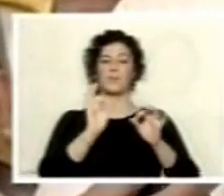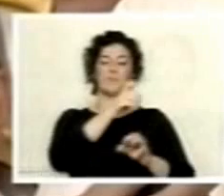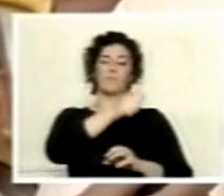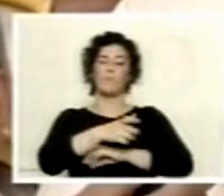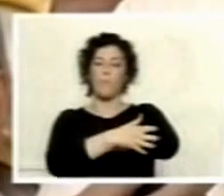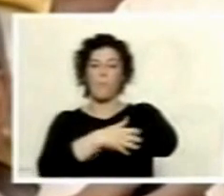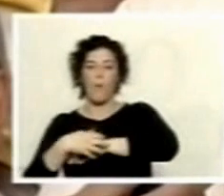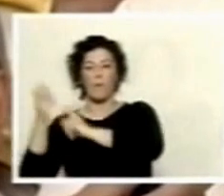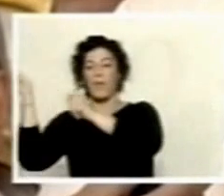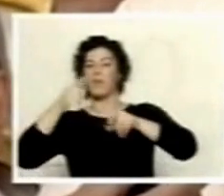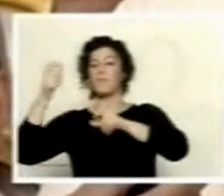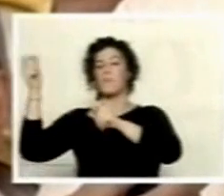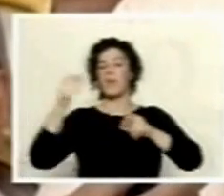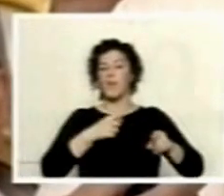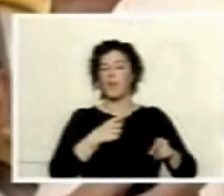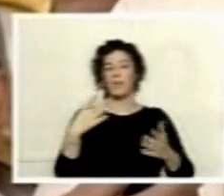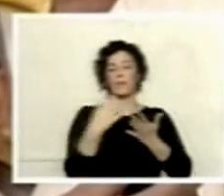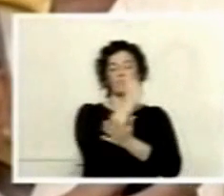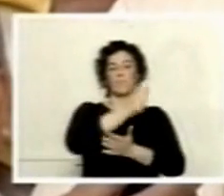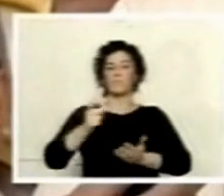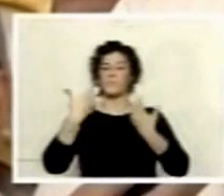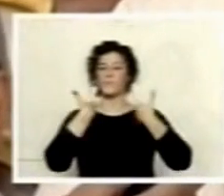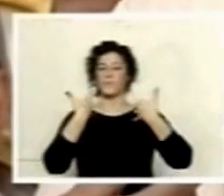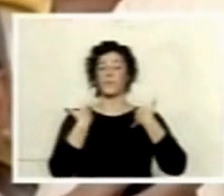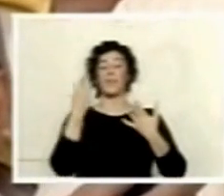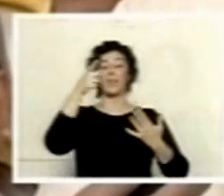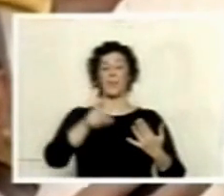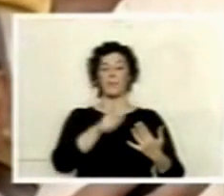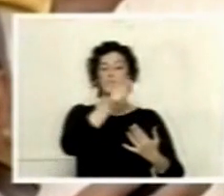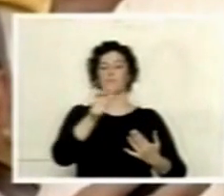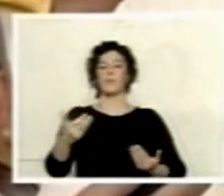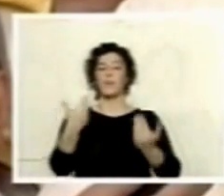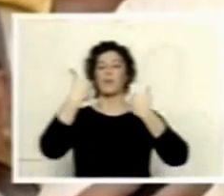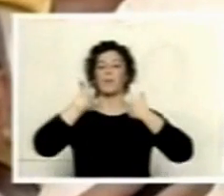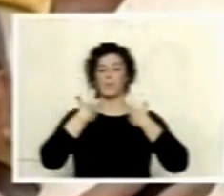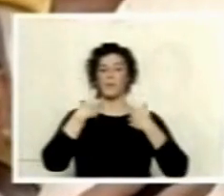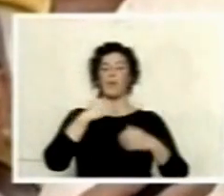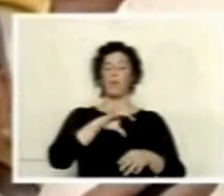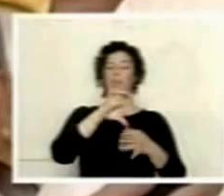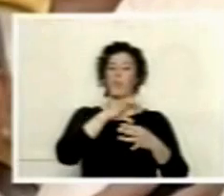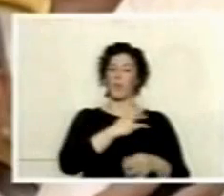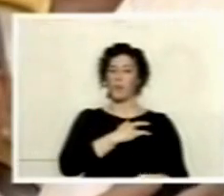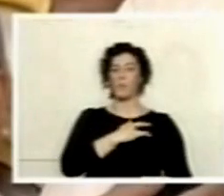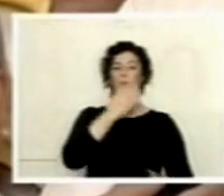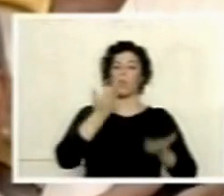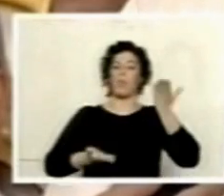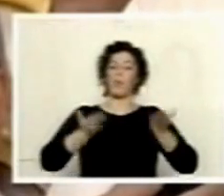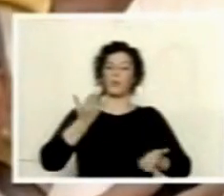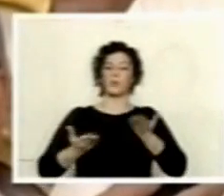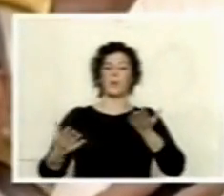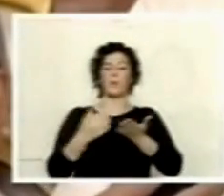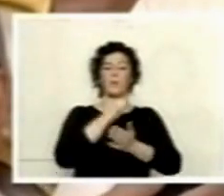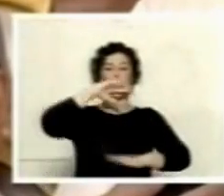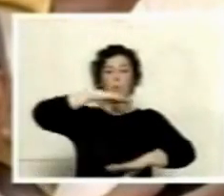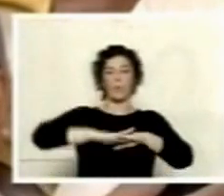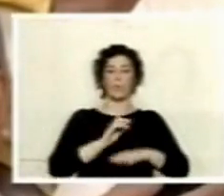los inmigrantes, a cuantos sufren, así como a los responsables del bien común y de la justicia, para que cumpla la voluntad